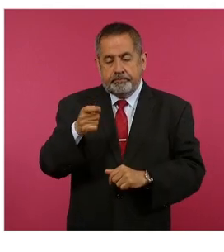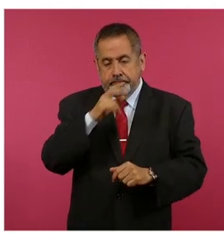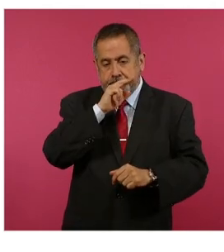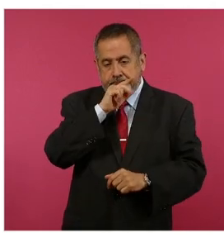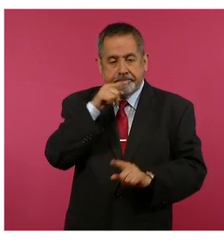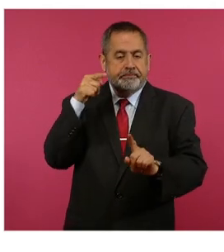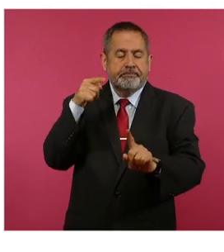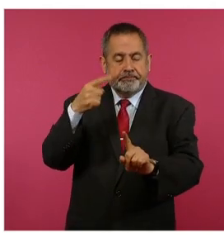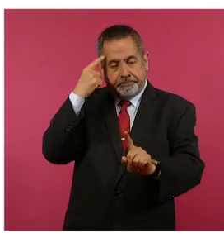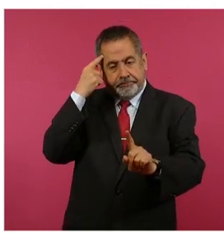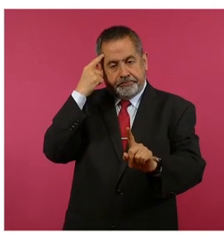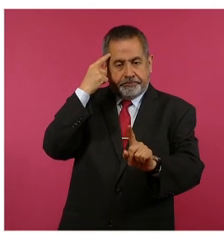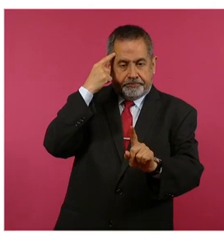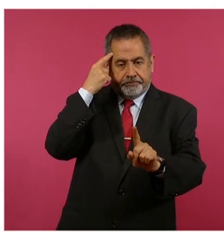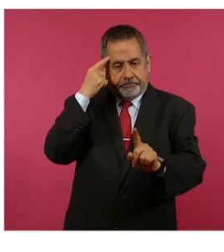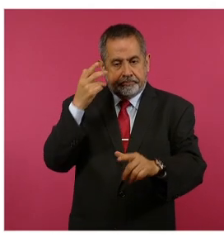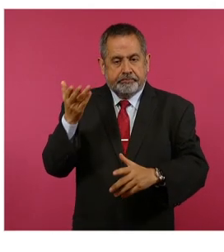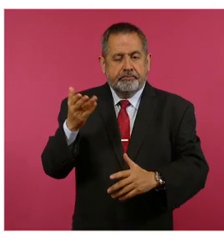preocupante